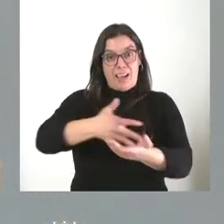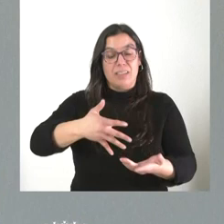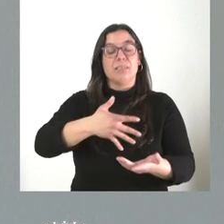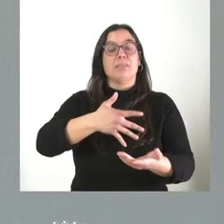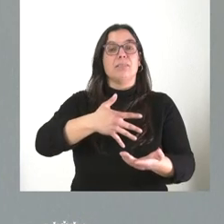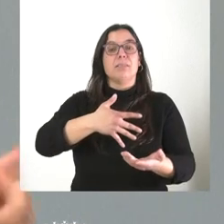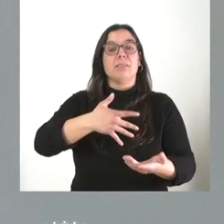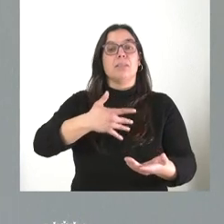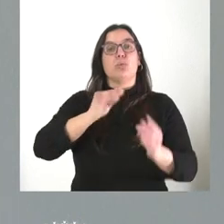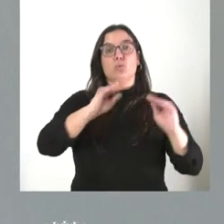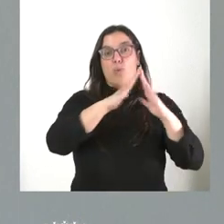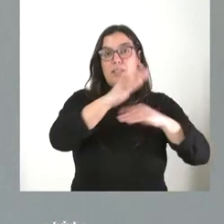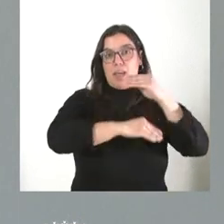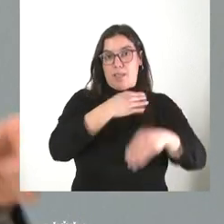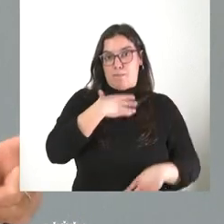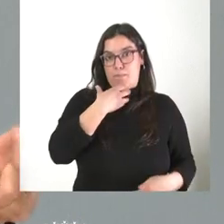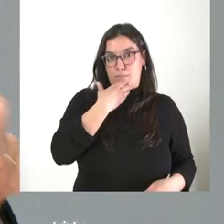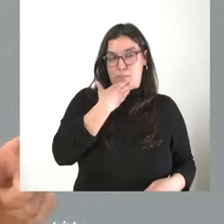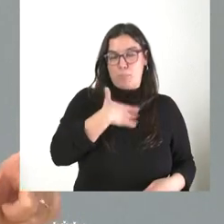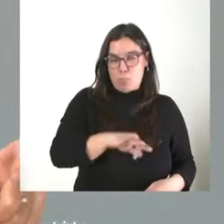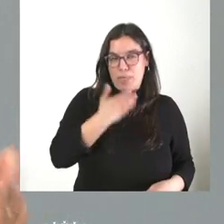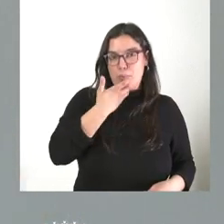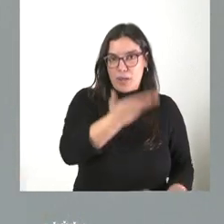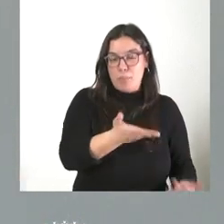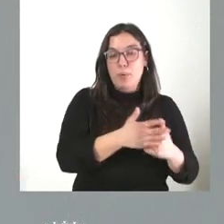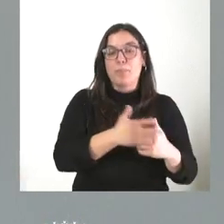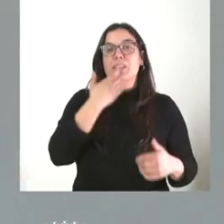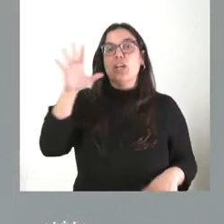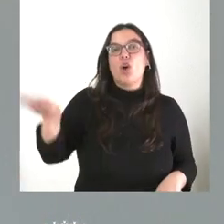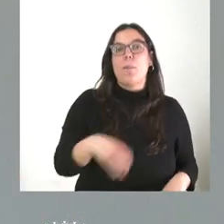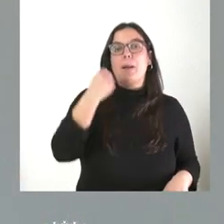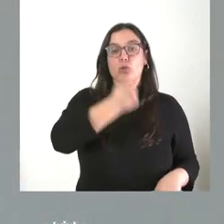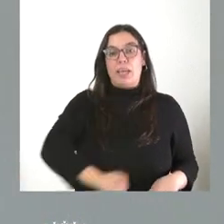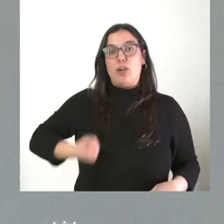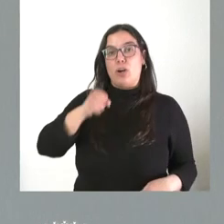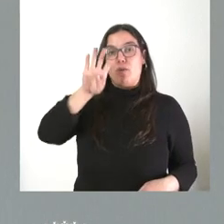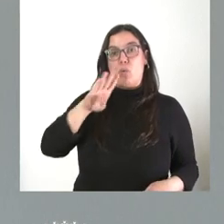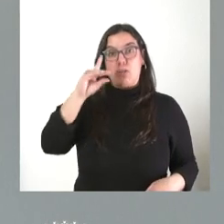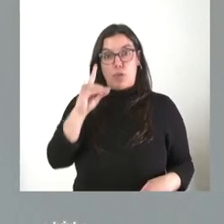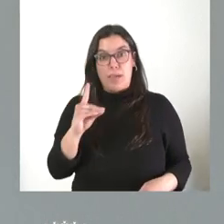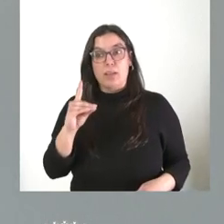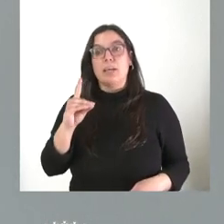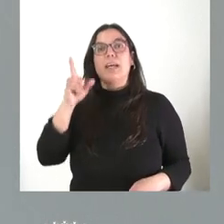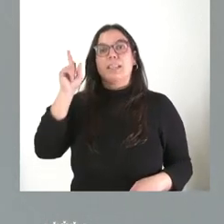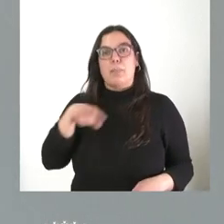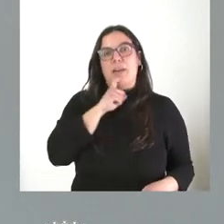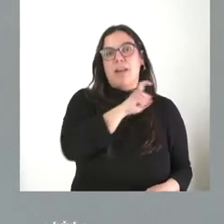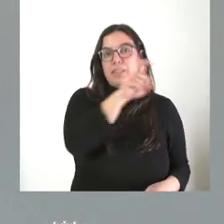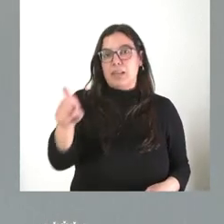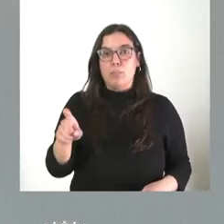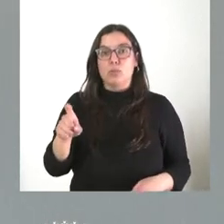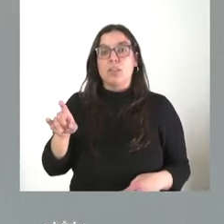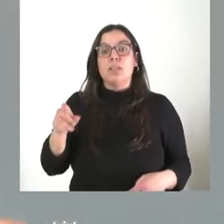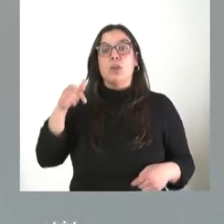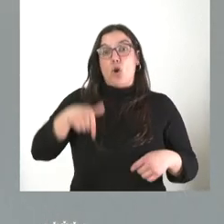cuando traigamos la adquisición de algún ecógrafo 4d a través de estos mecanismos Pues también se lo comunicaremos no ha sido el caso del